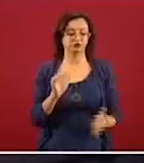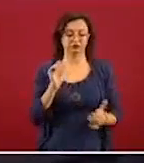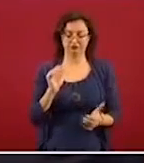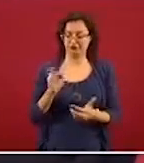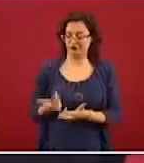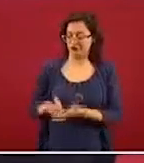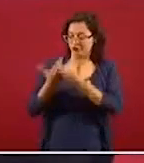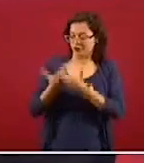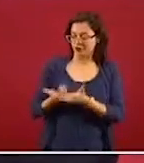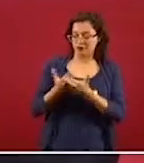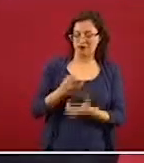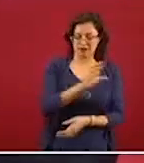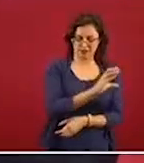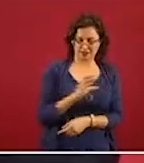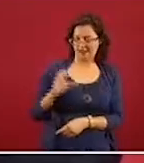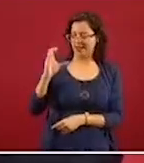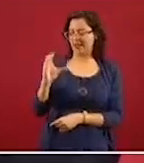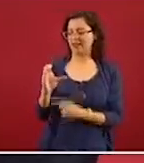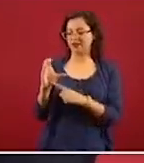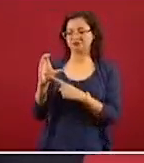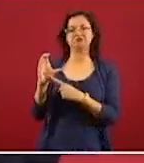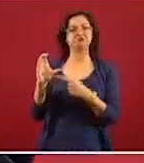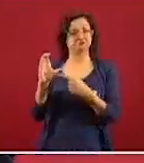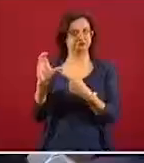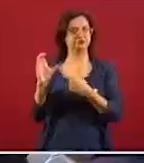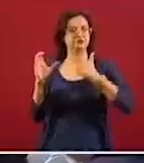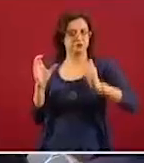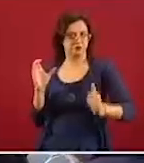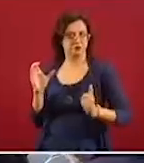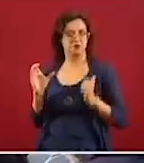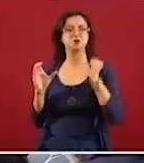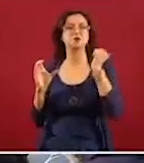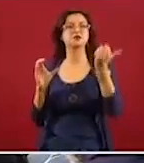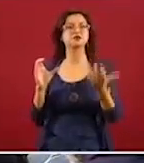se va a destinar a